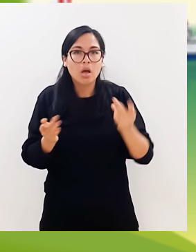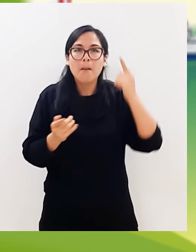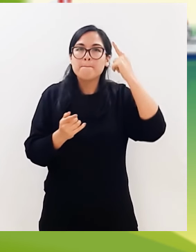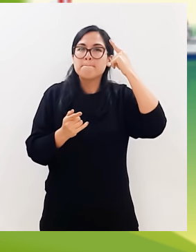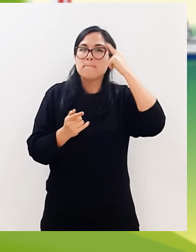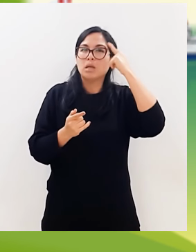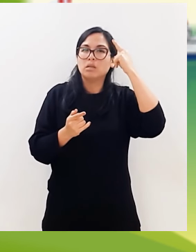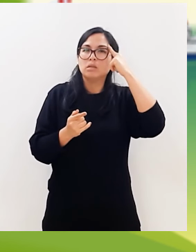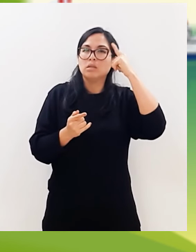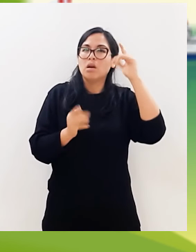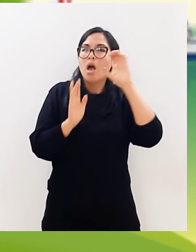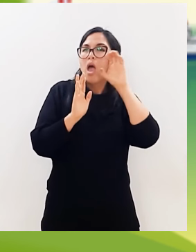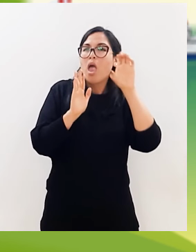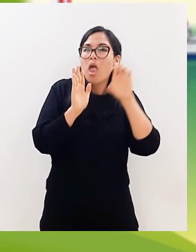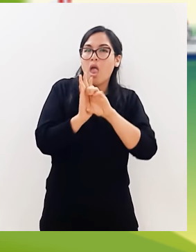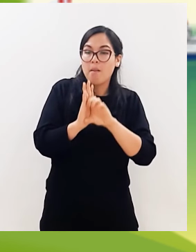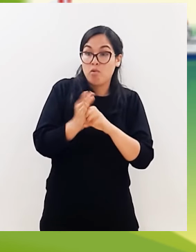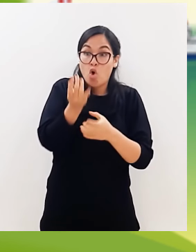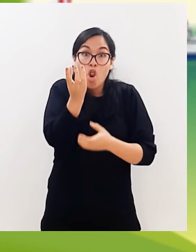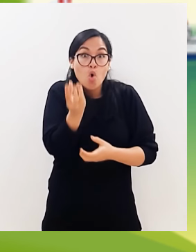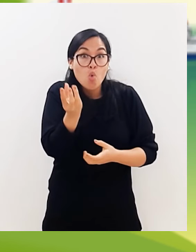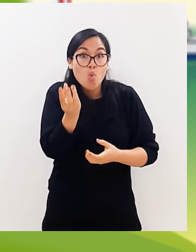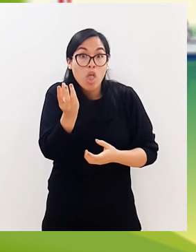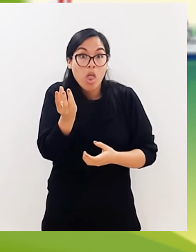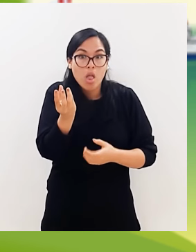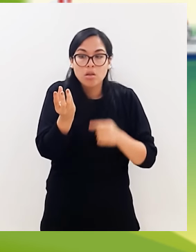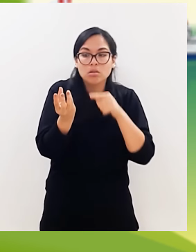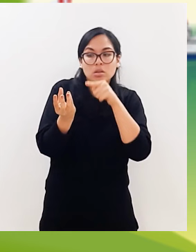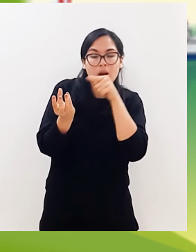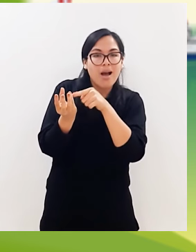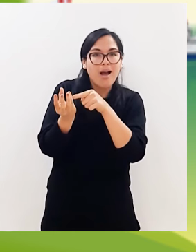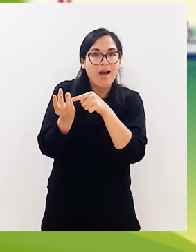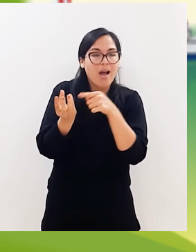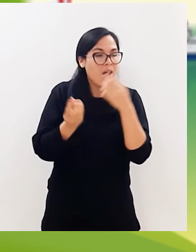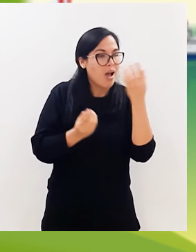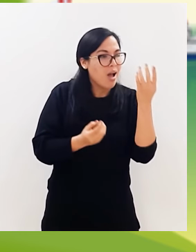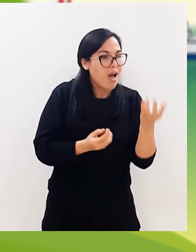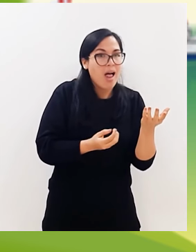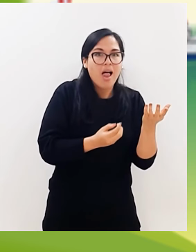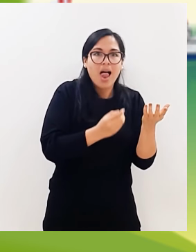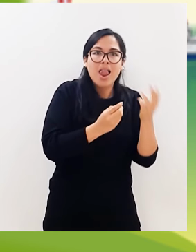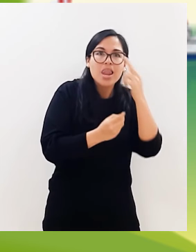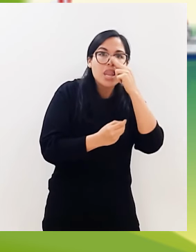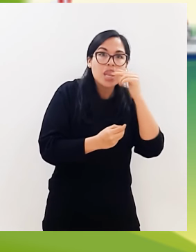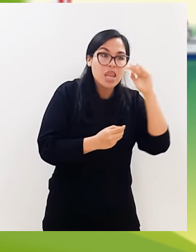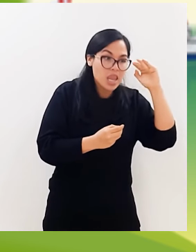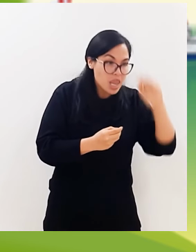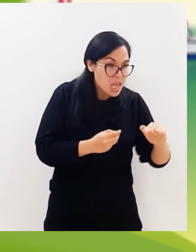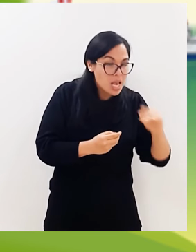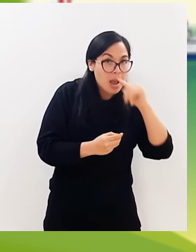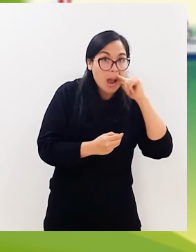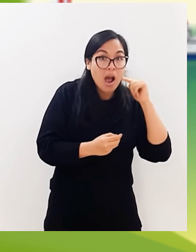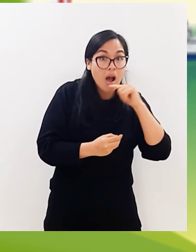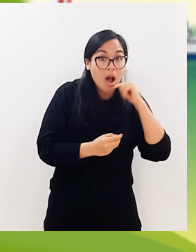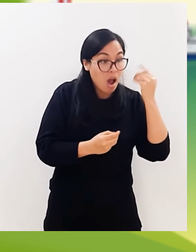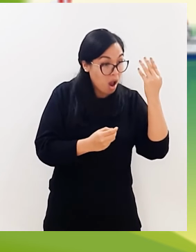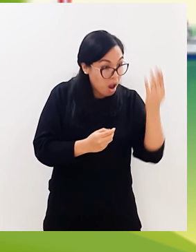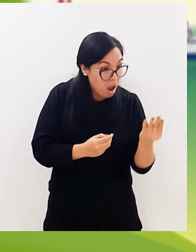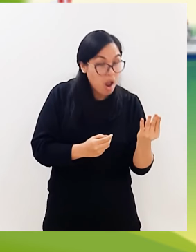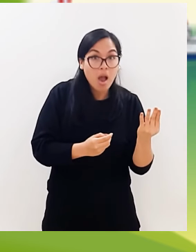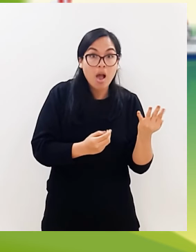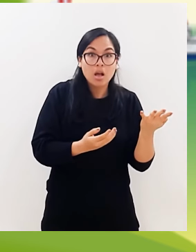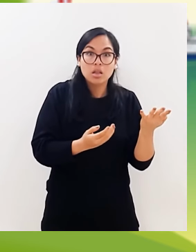Pensemos en el ejemplo del huevito Y pensemos en nuestras niñas, niños y